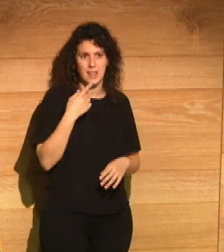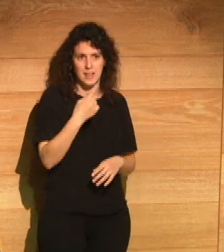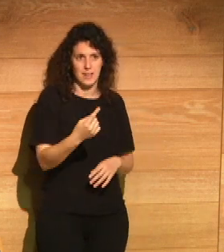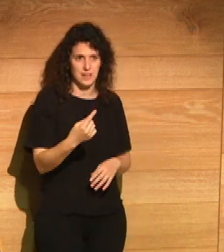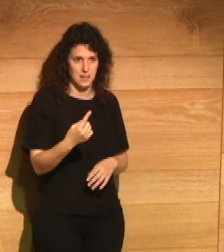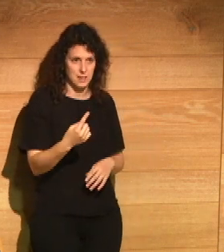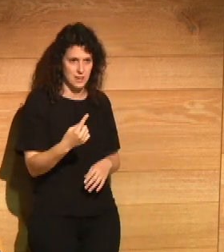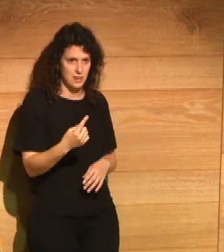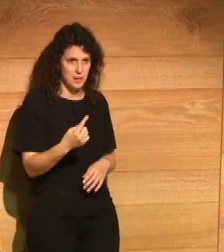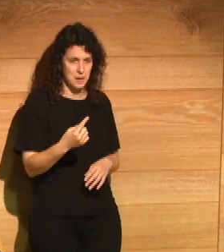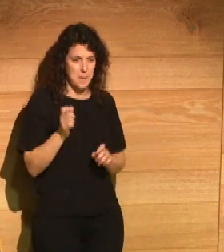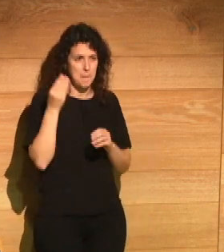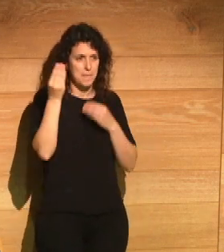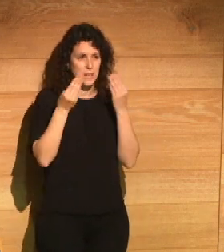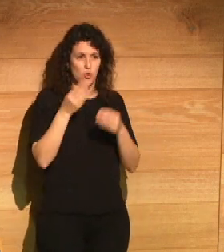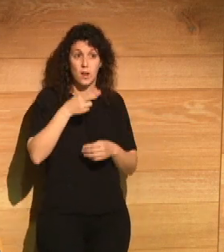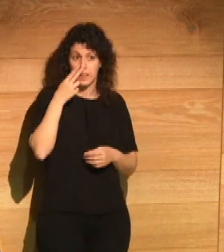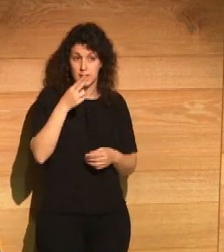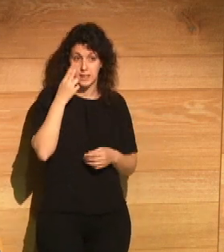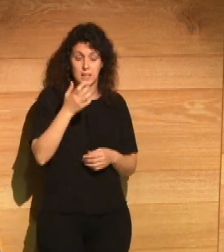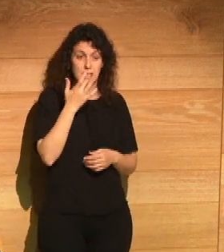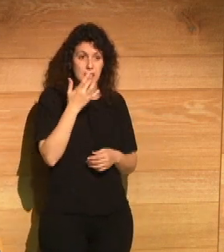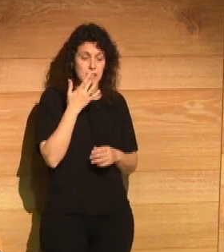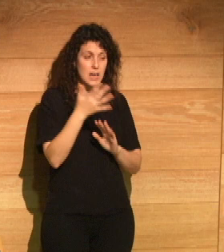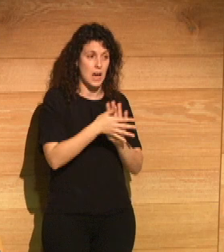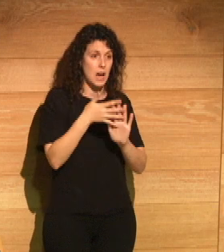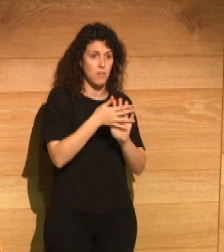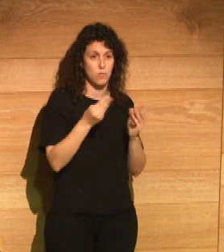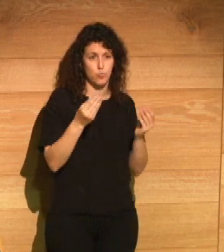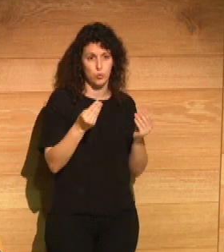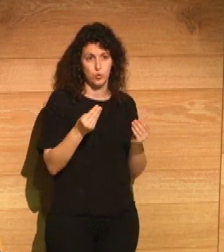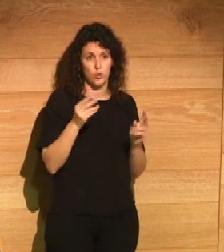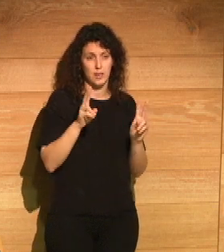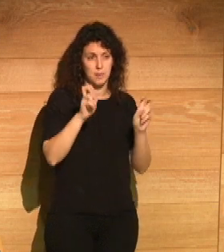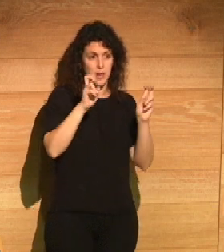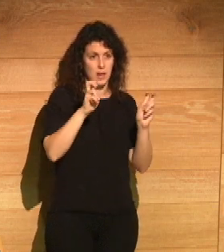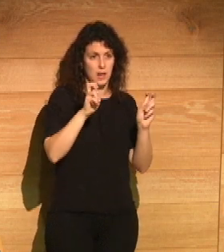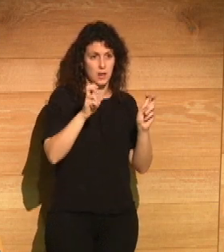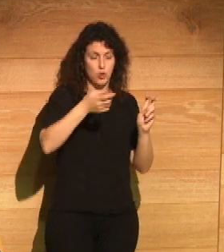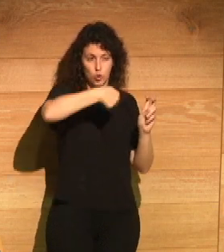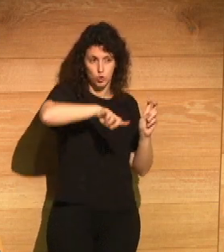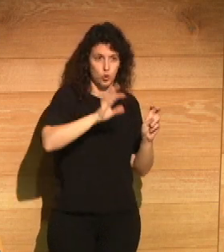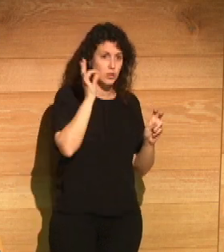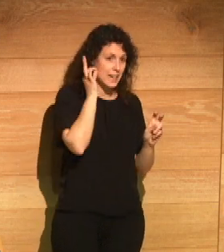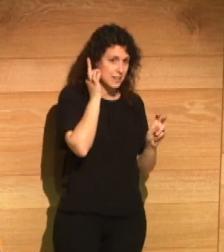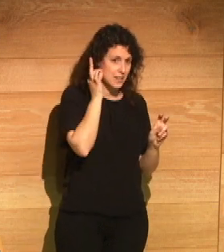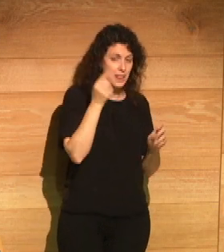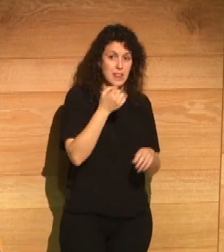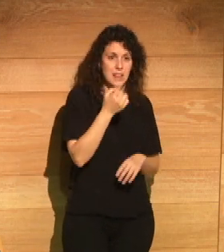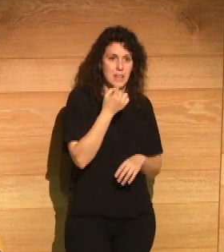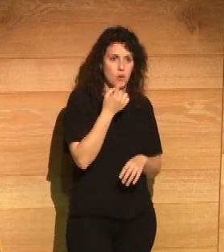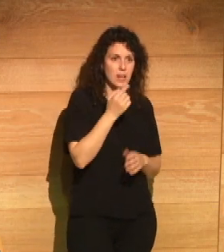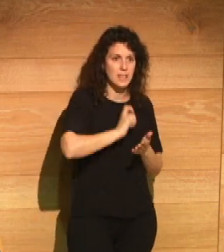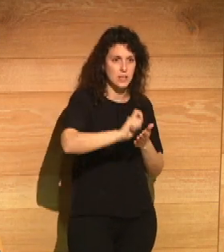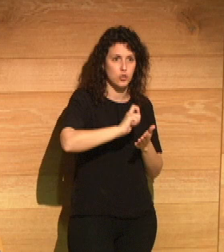que me parece que es interesante cuando hablan a veces mucho de nosotros, cuando digo nosotras, digo las escritoras